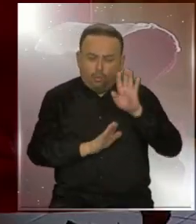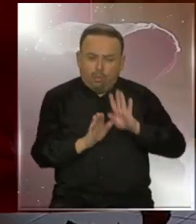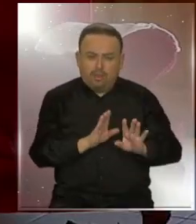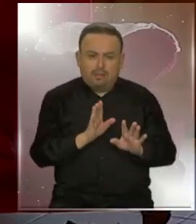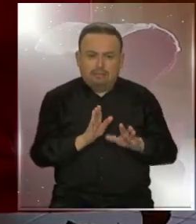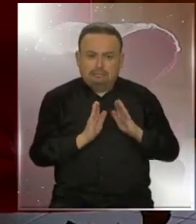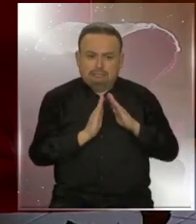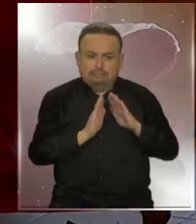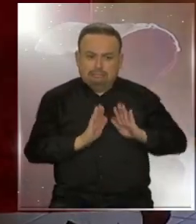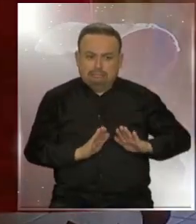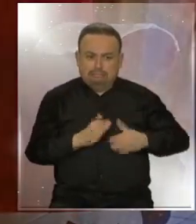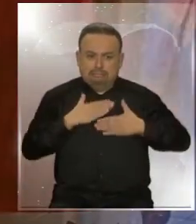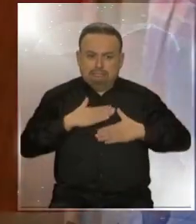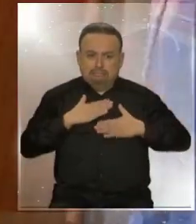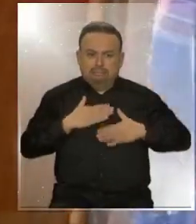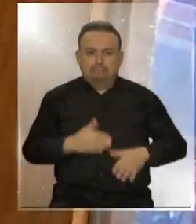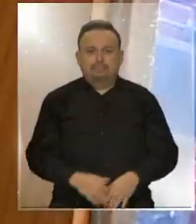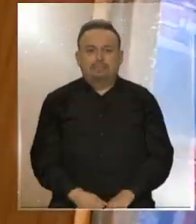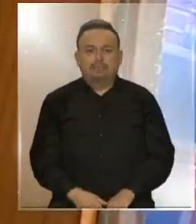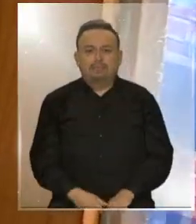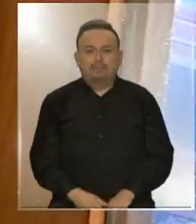me quedé tranquila.